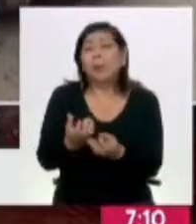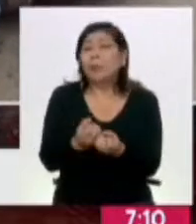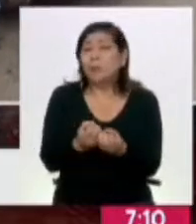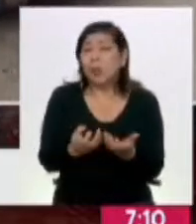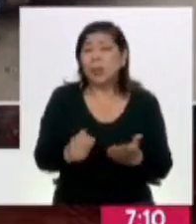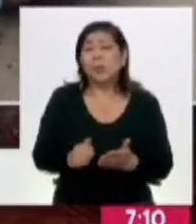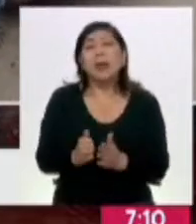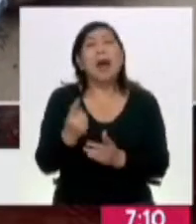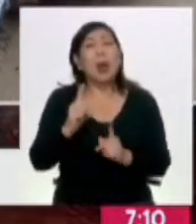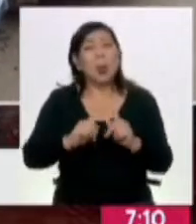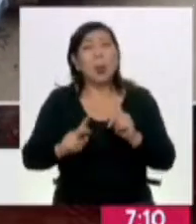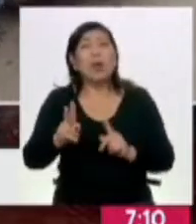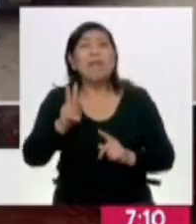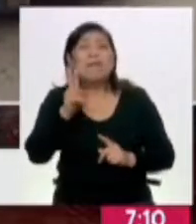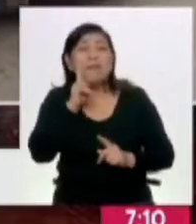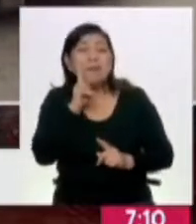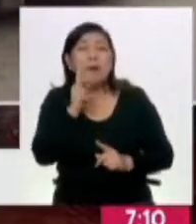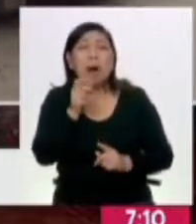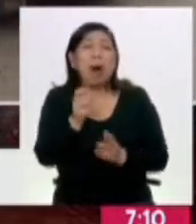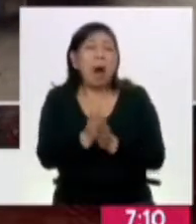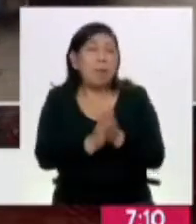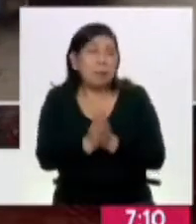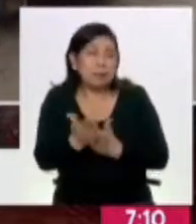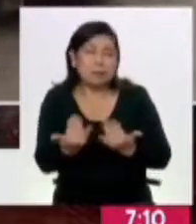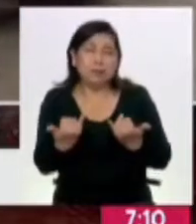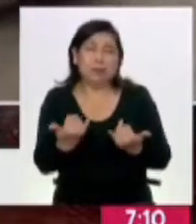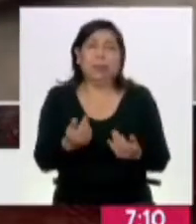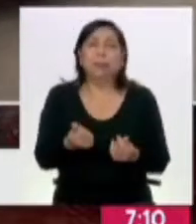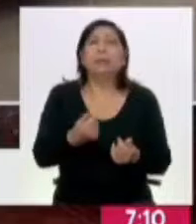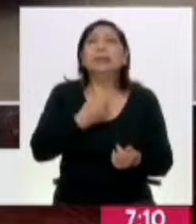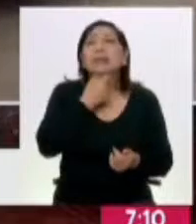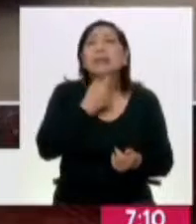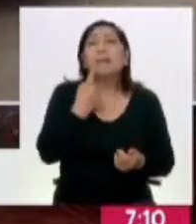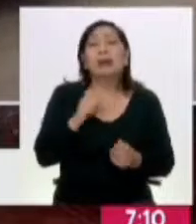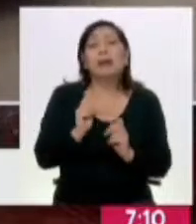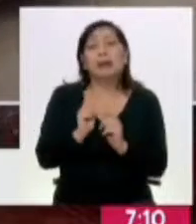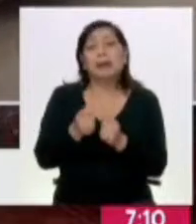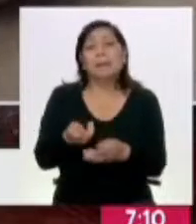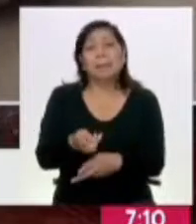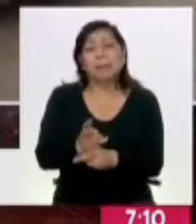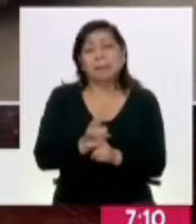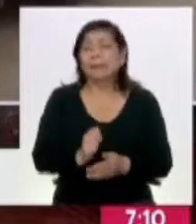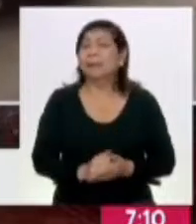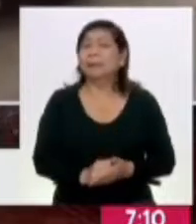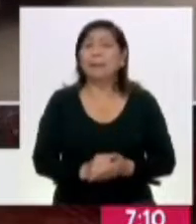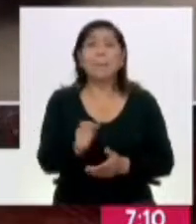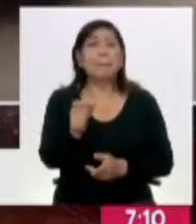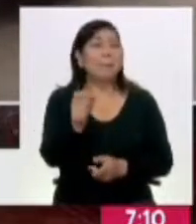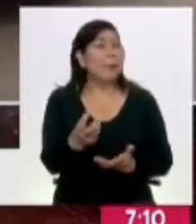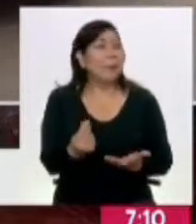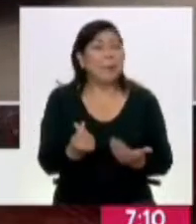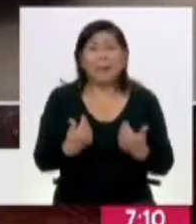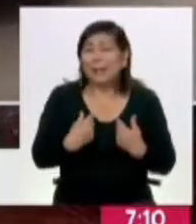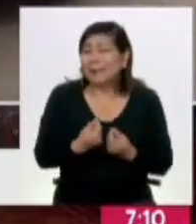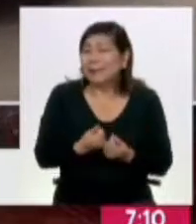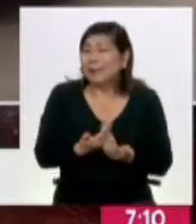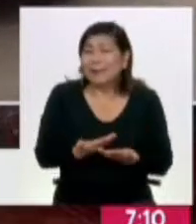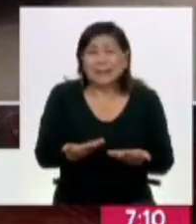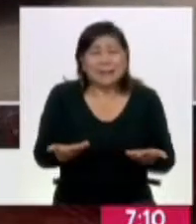Muchos aprovechan precisamente, ¿no?, esta desesperación para otorgar préstamos a personas que no